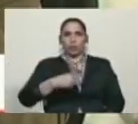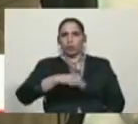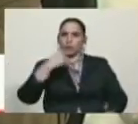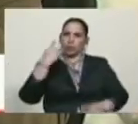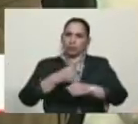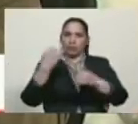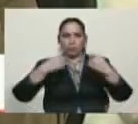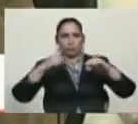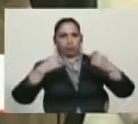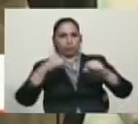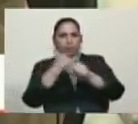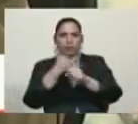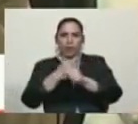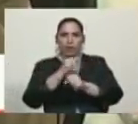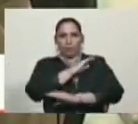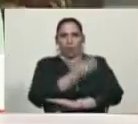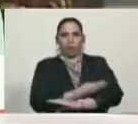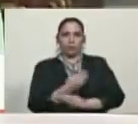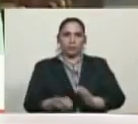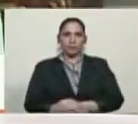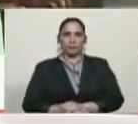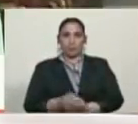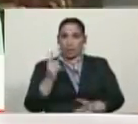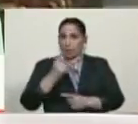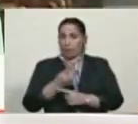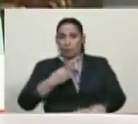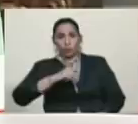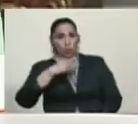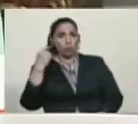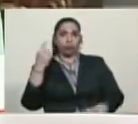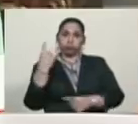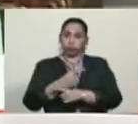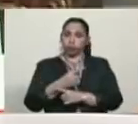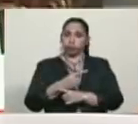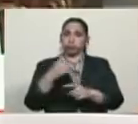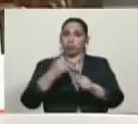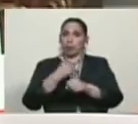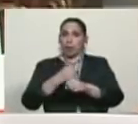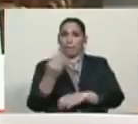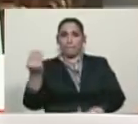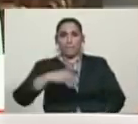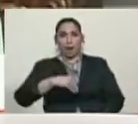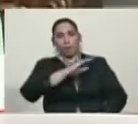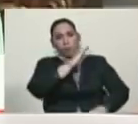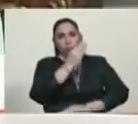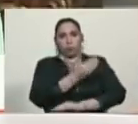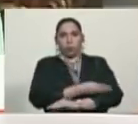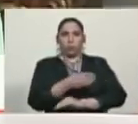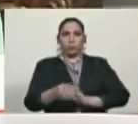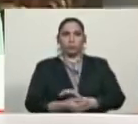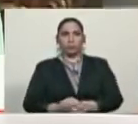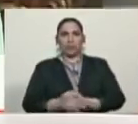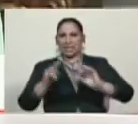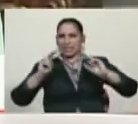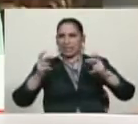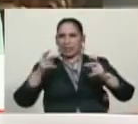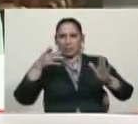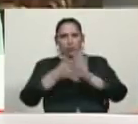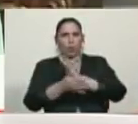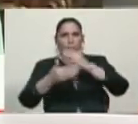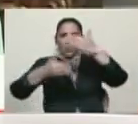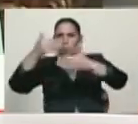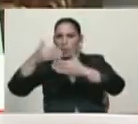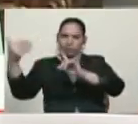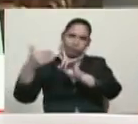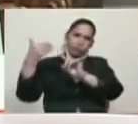trabajar con mucho más fuerza bueno así debe ser nosotros debemos trabajar con mucha precisión es más todo este tema del bloqueo las